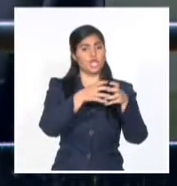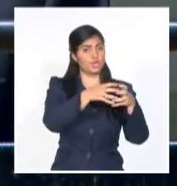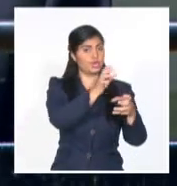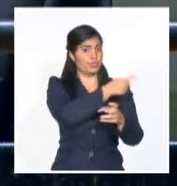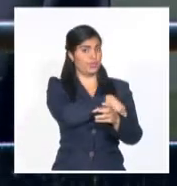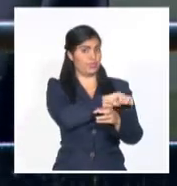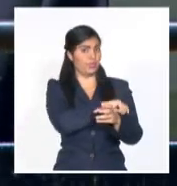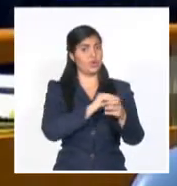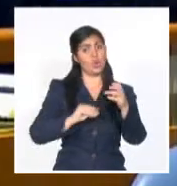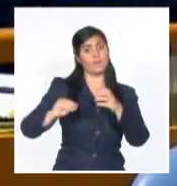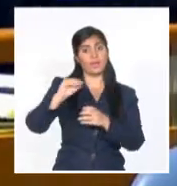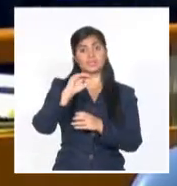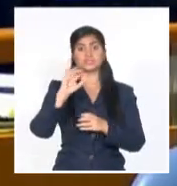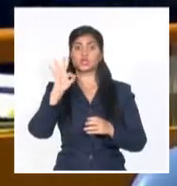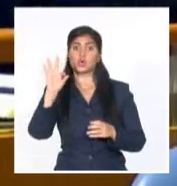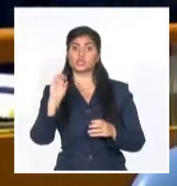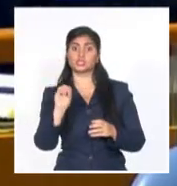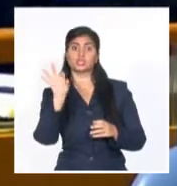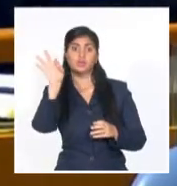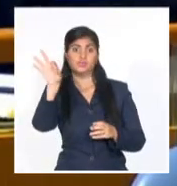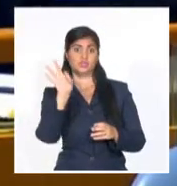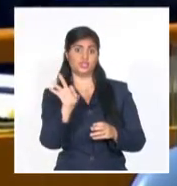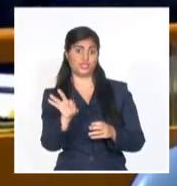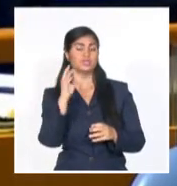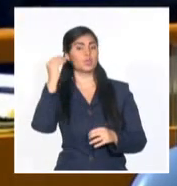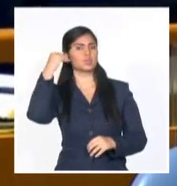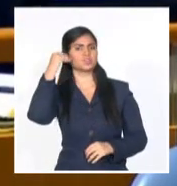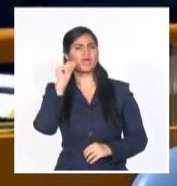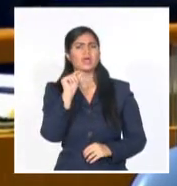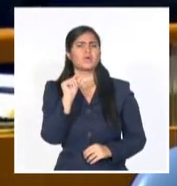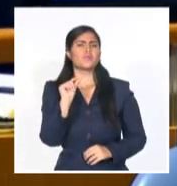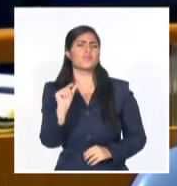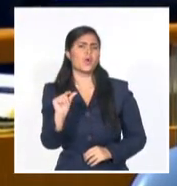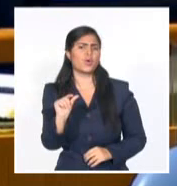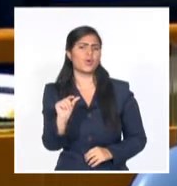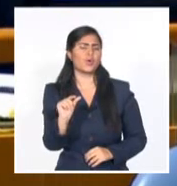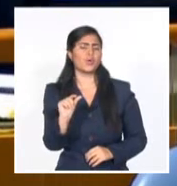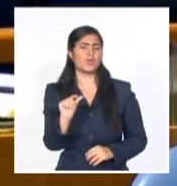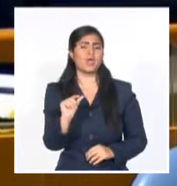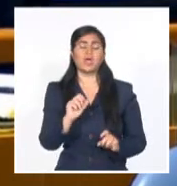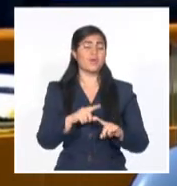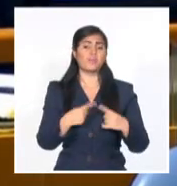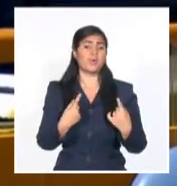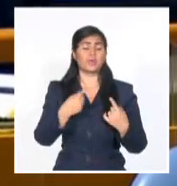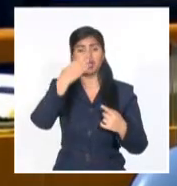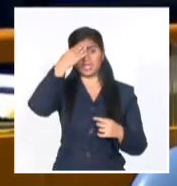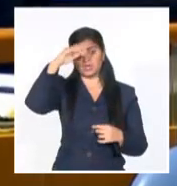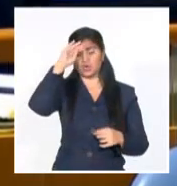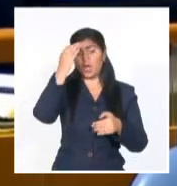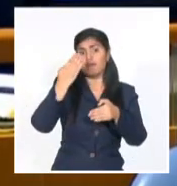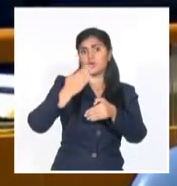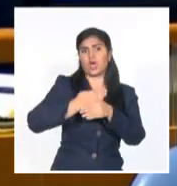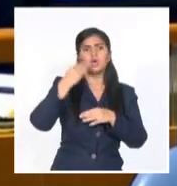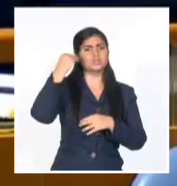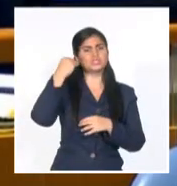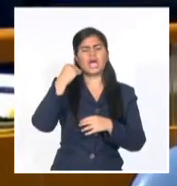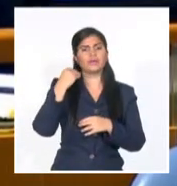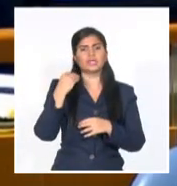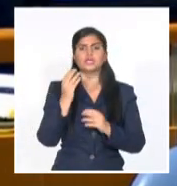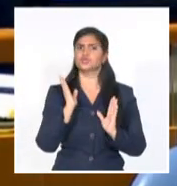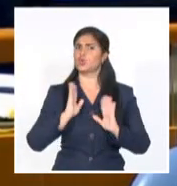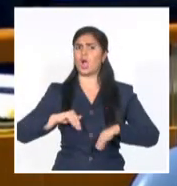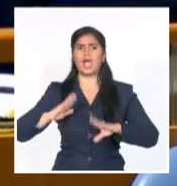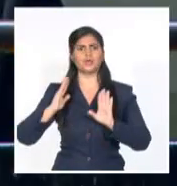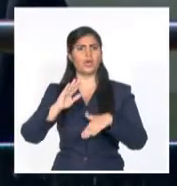población actual solo ha conocido una Cuba bloqueada. El gobierno de los